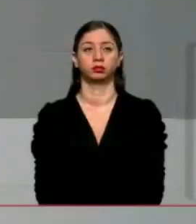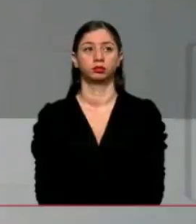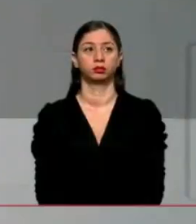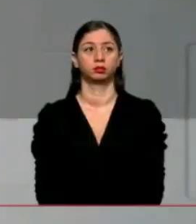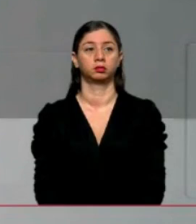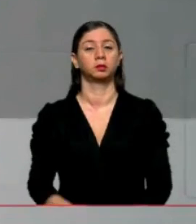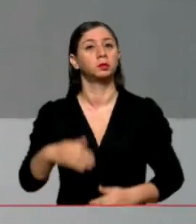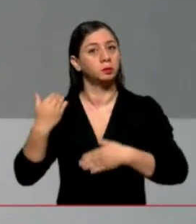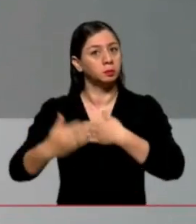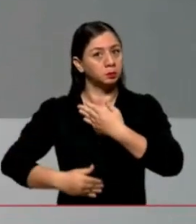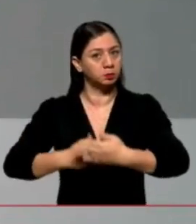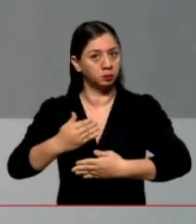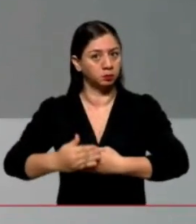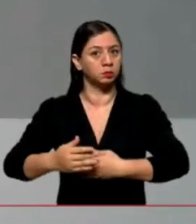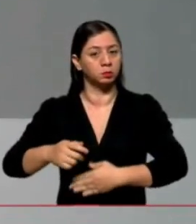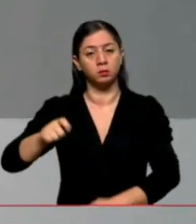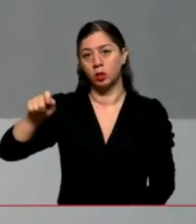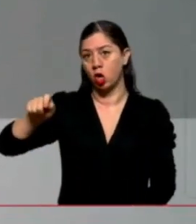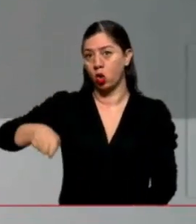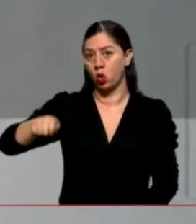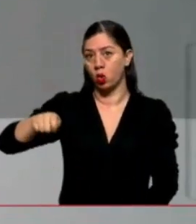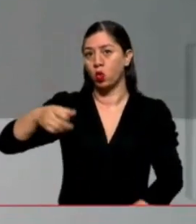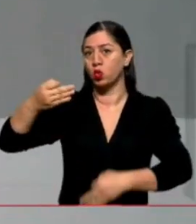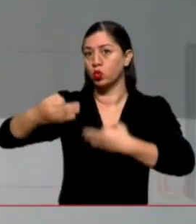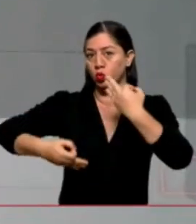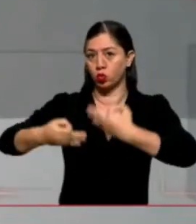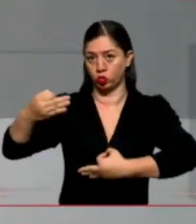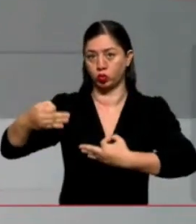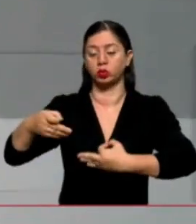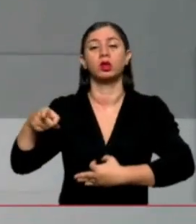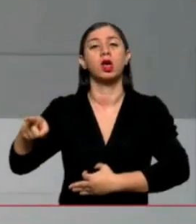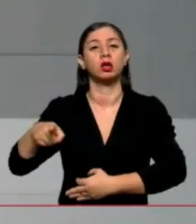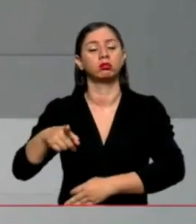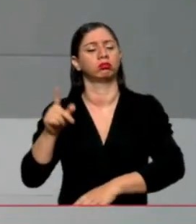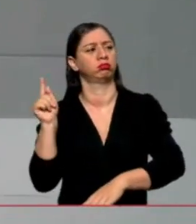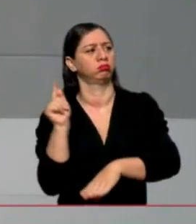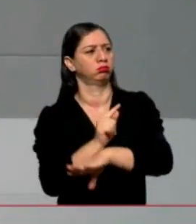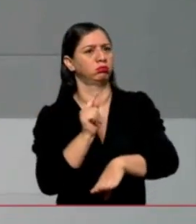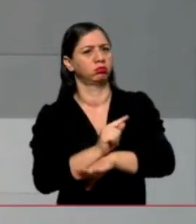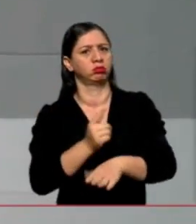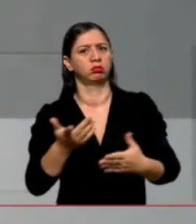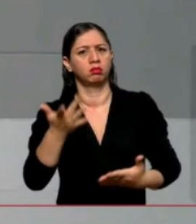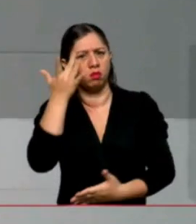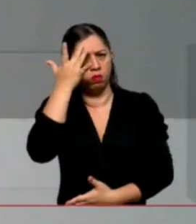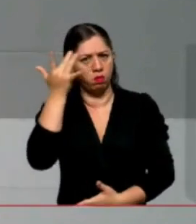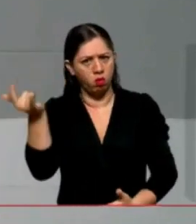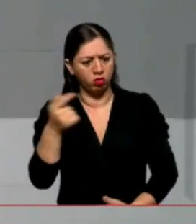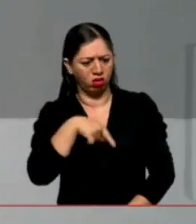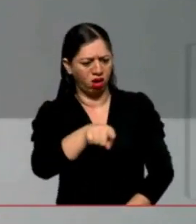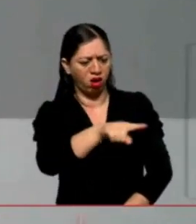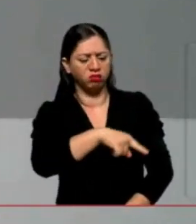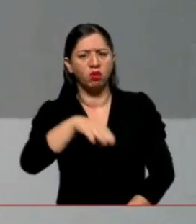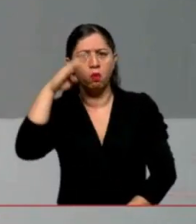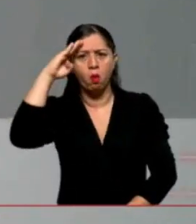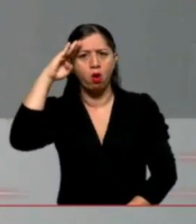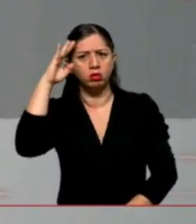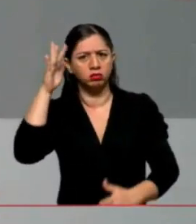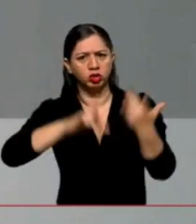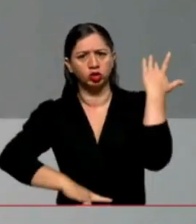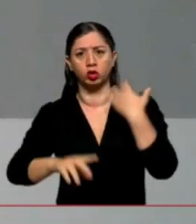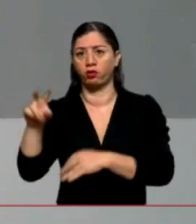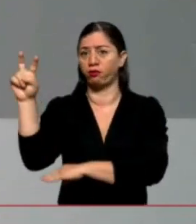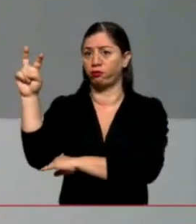En el proceso penal, pues es la justicia penal la que está haciendo los reproches, todas las conductas que ellos cometieron. La